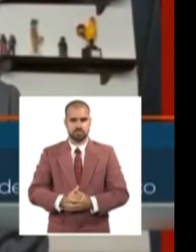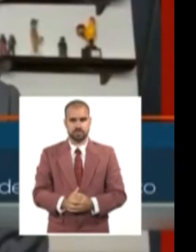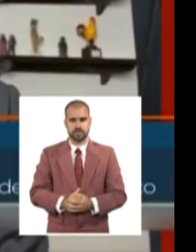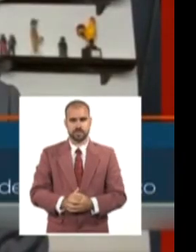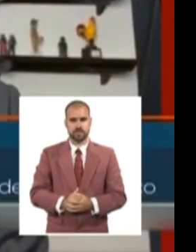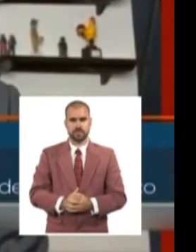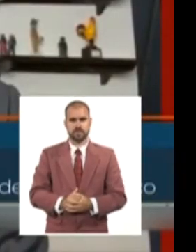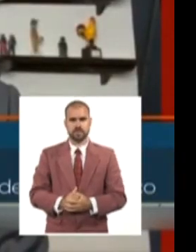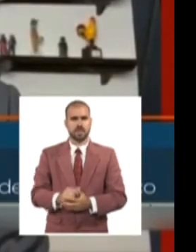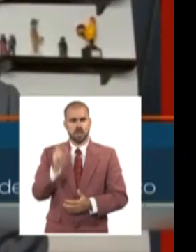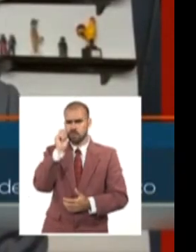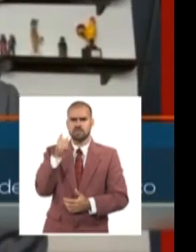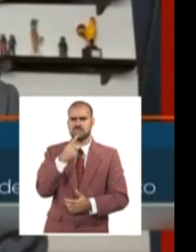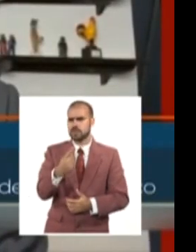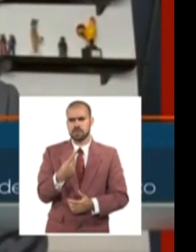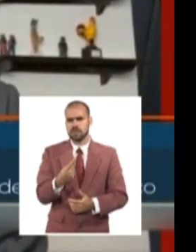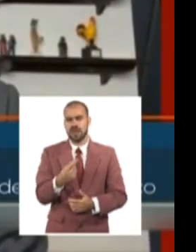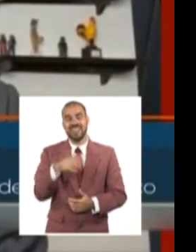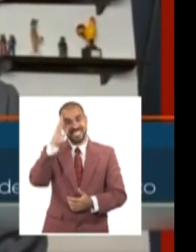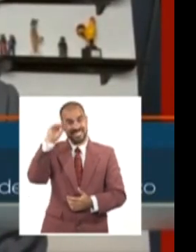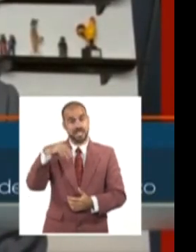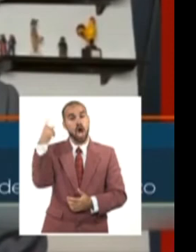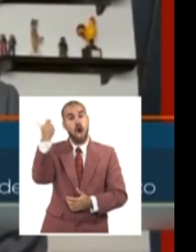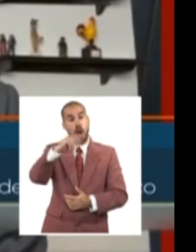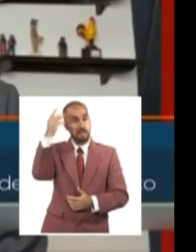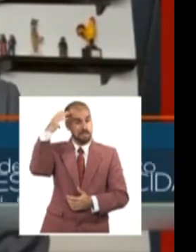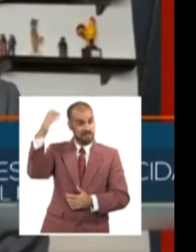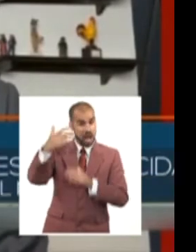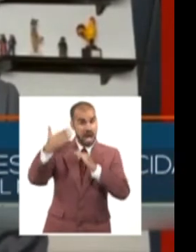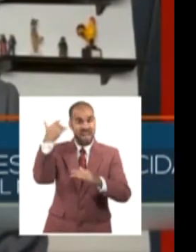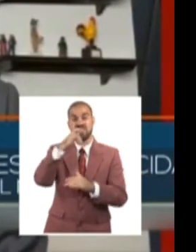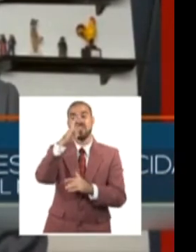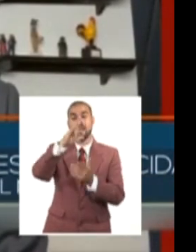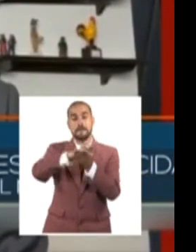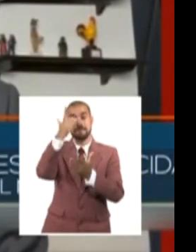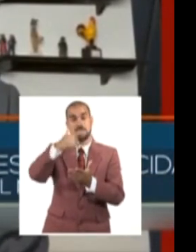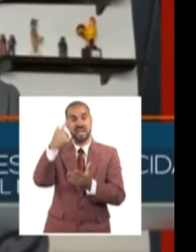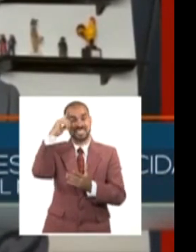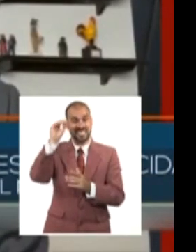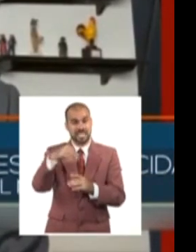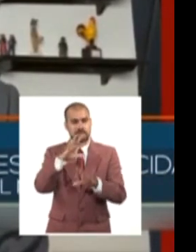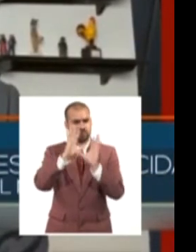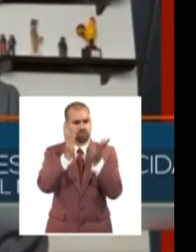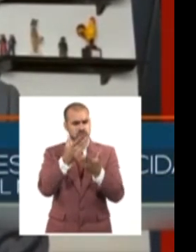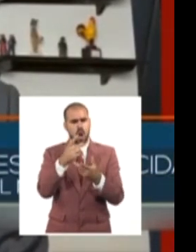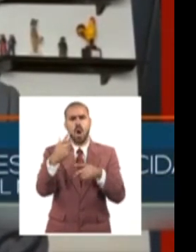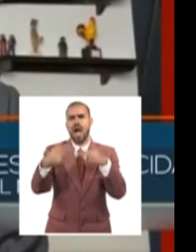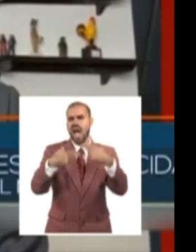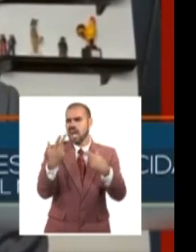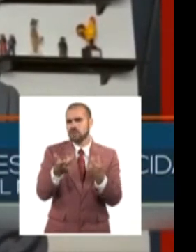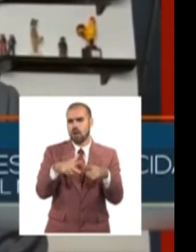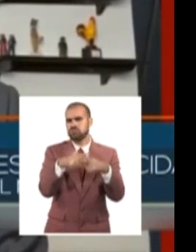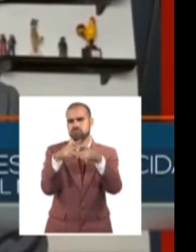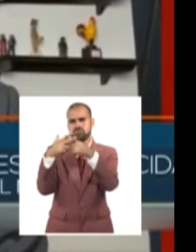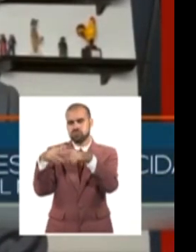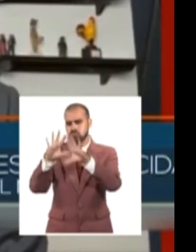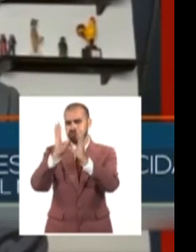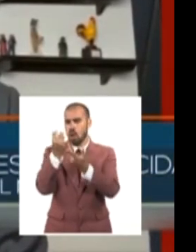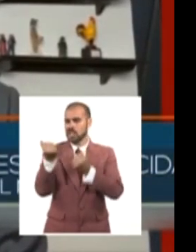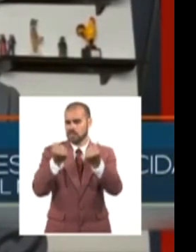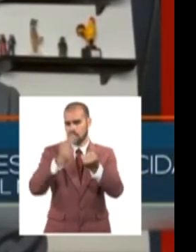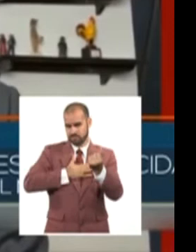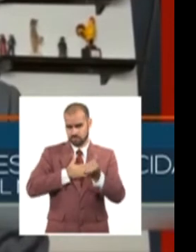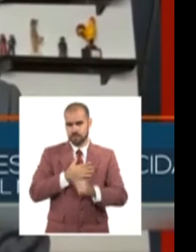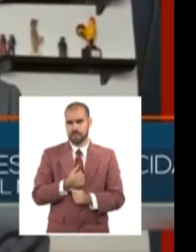hasta el golpe contra dilma hicimos el 88 por ciento de las obras de transportación de san francisco michael temer hizo